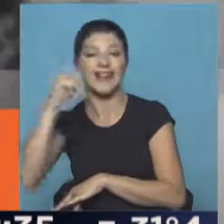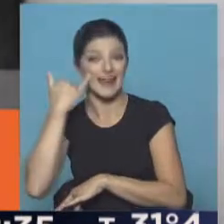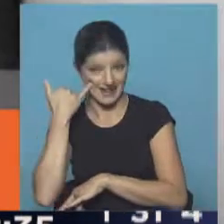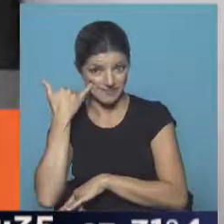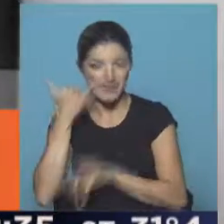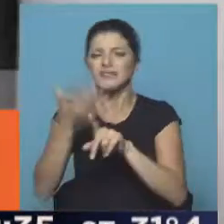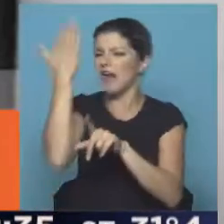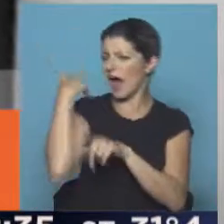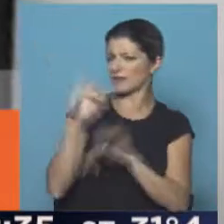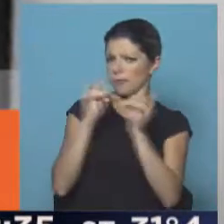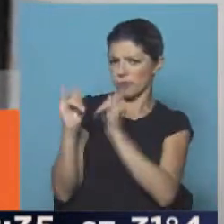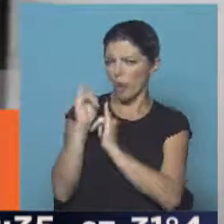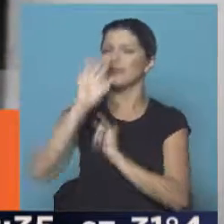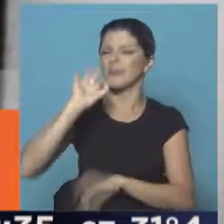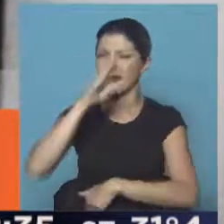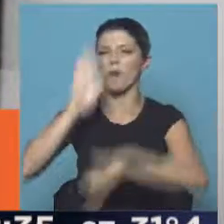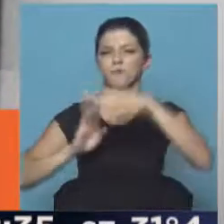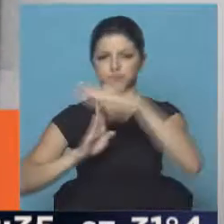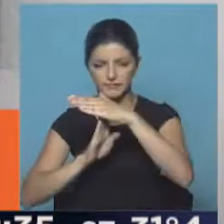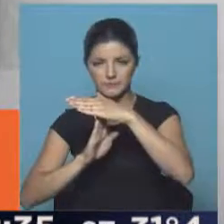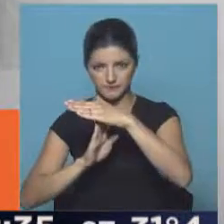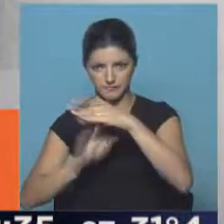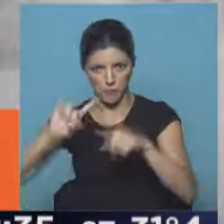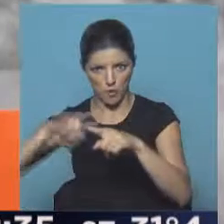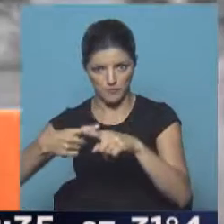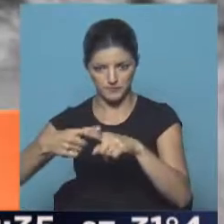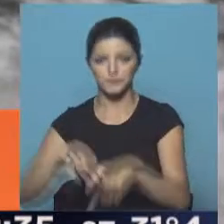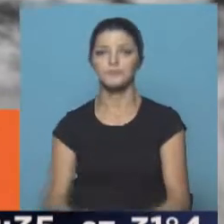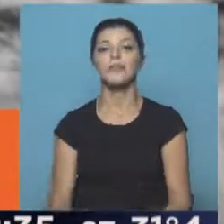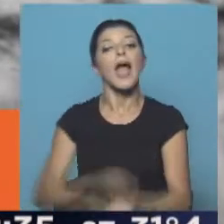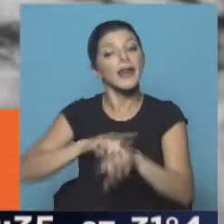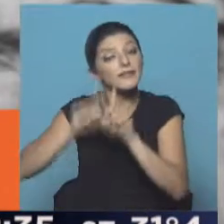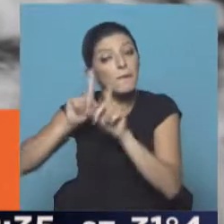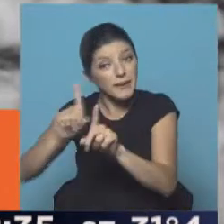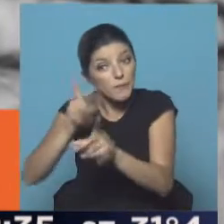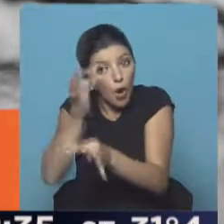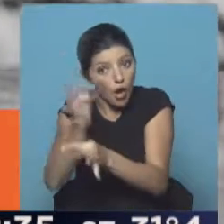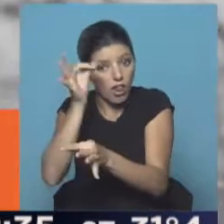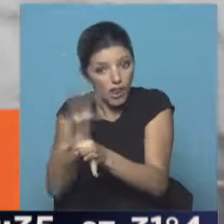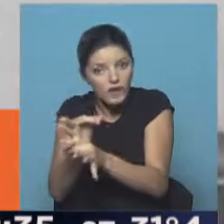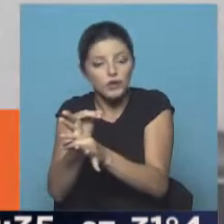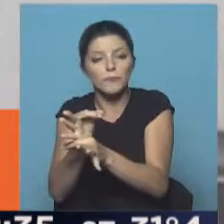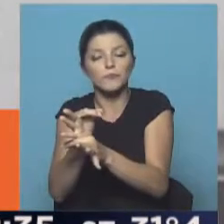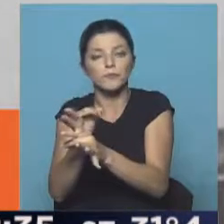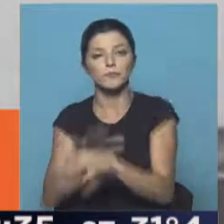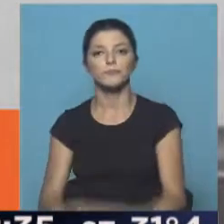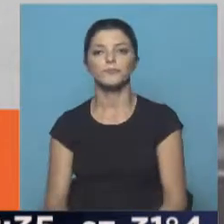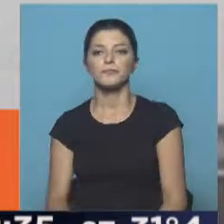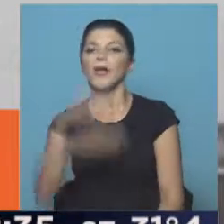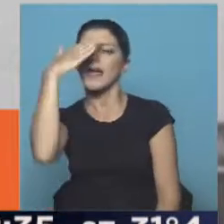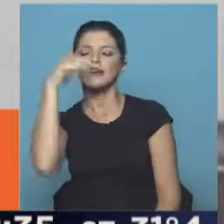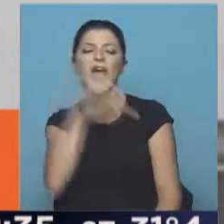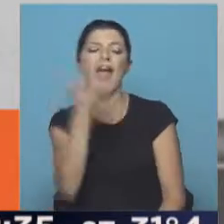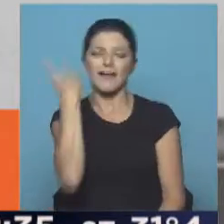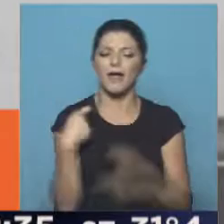joven evidenció rasgos de liderazgo y activismo. Fue en esa institución educativa donde Hillary abandonó sus